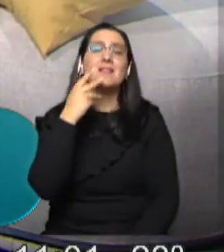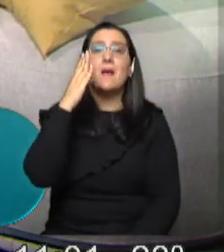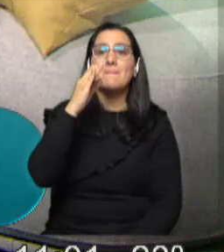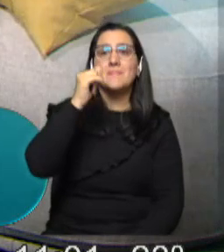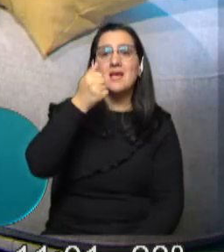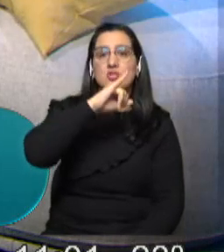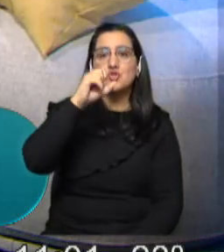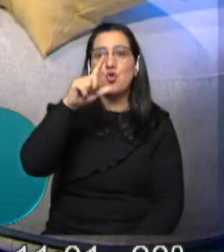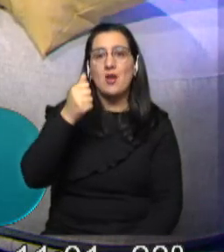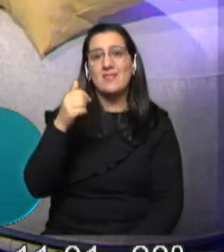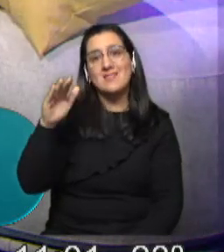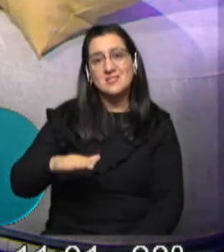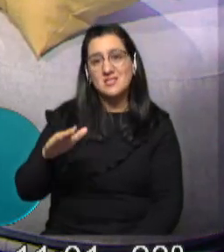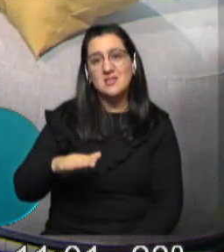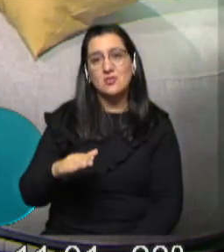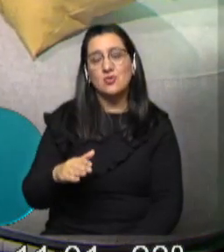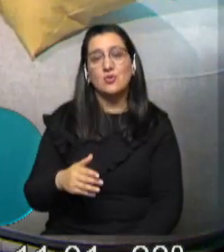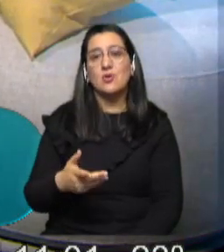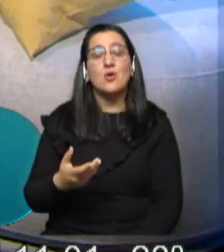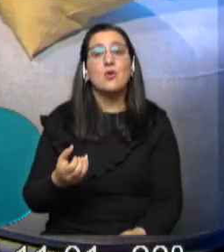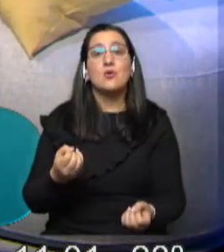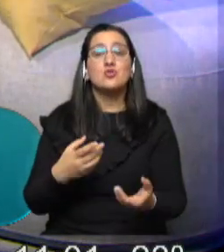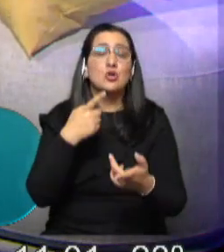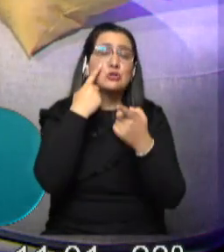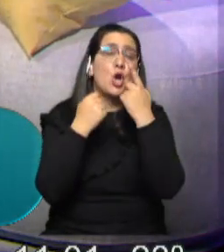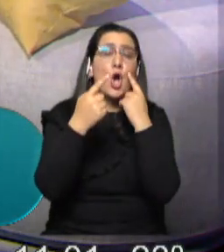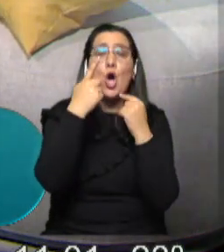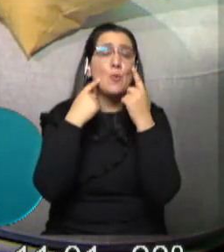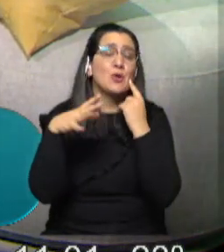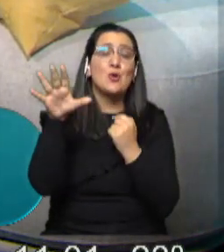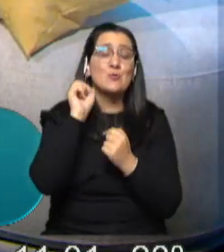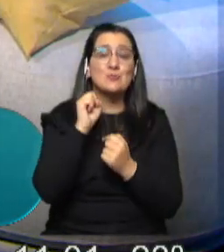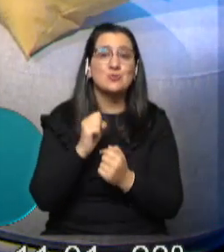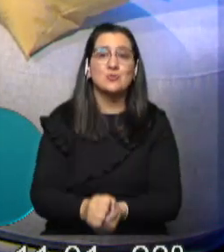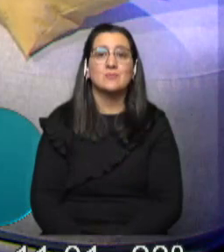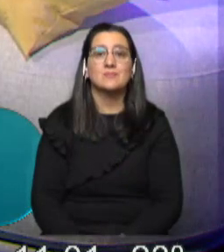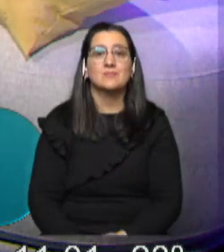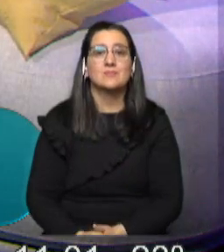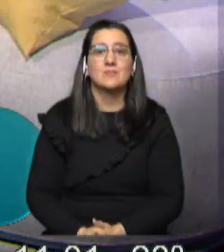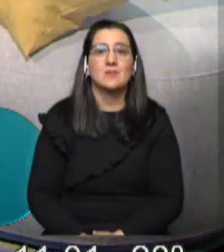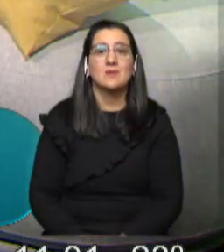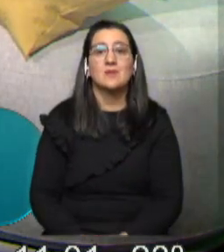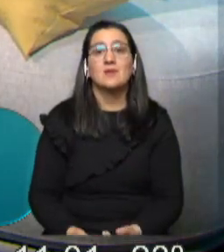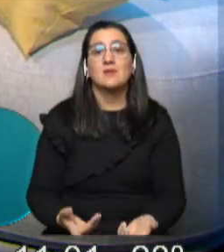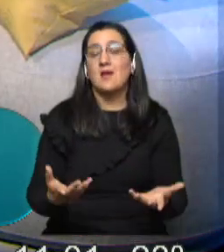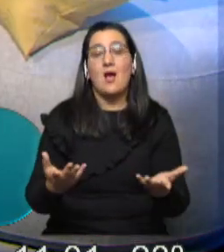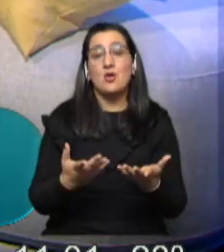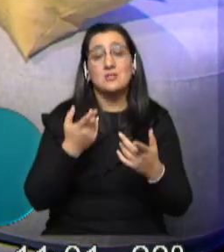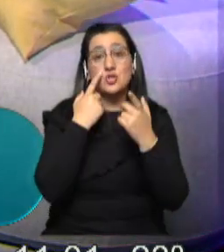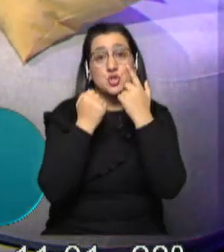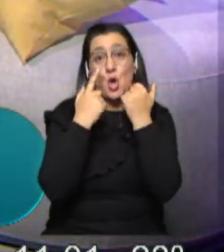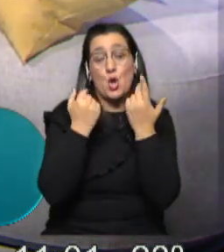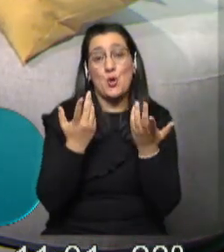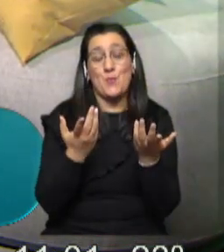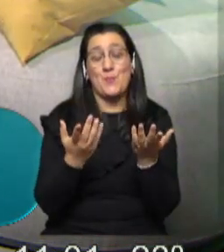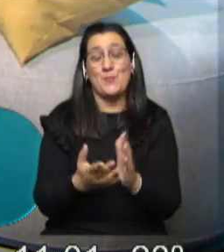desde chico. No puedo escuchar también. Adiós Nonino porque lloro. Porque tengo entendido bueno. No la van a hacer ahora, porque si no me pierden en los séptimos